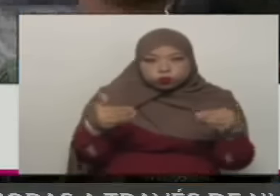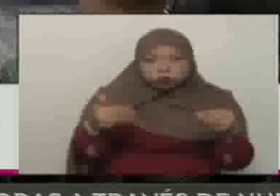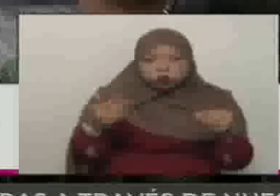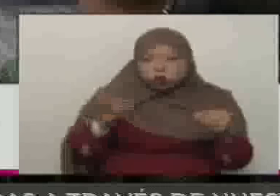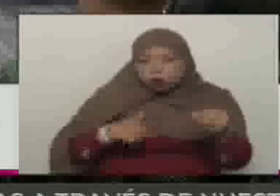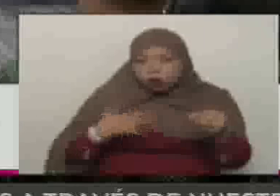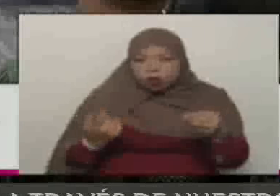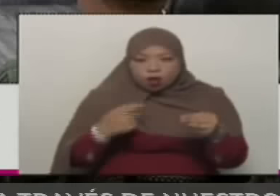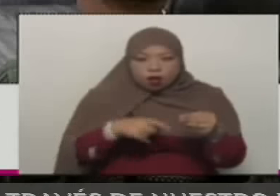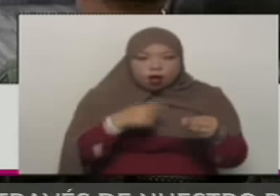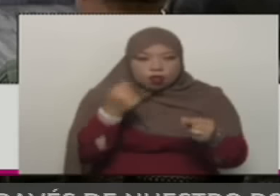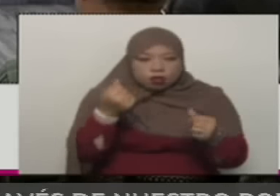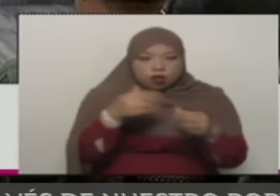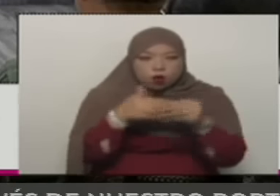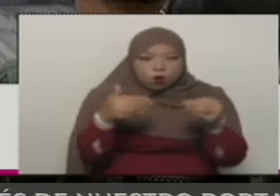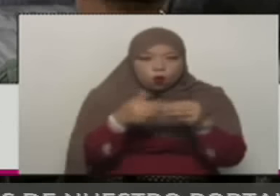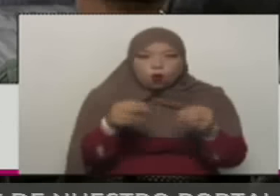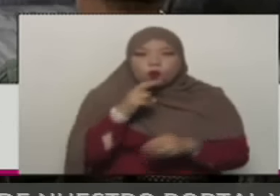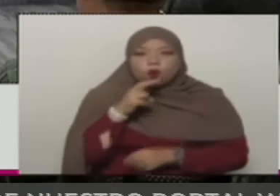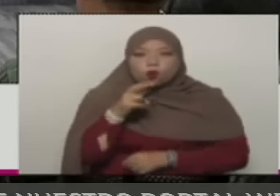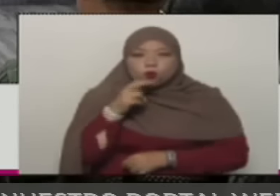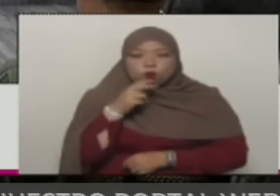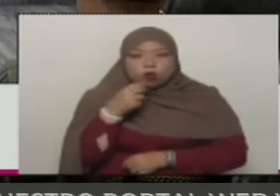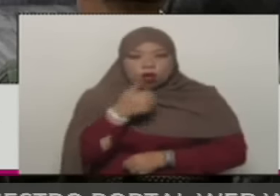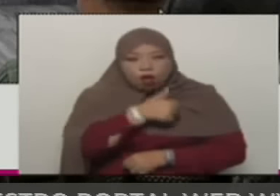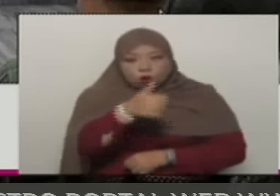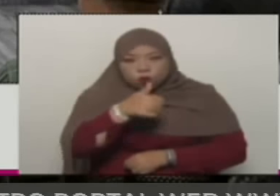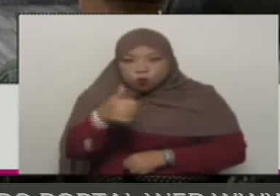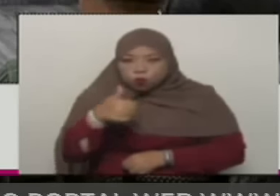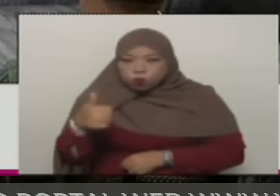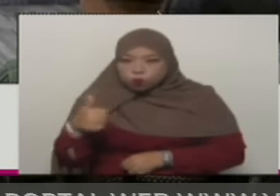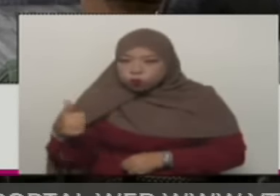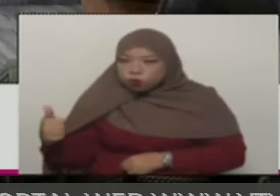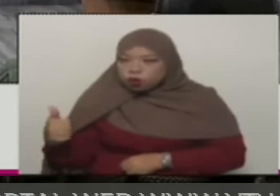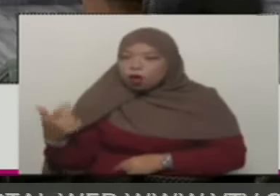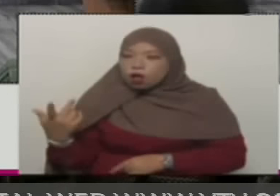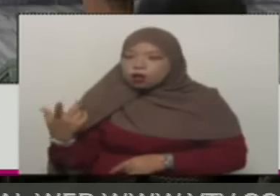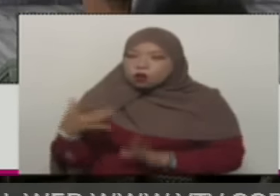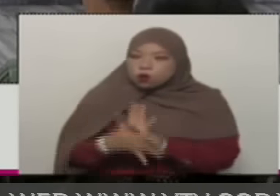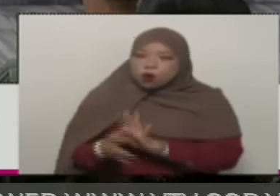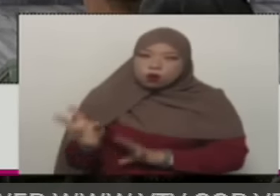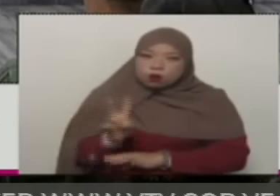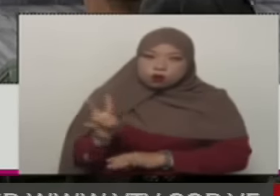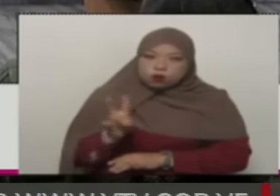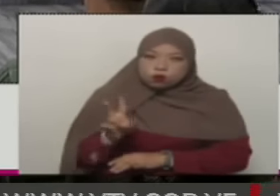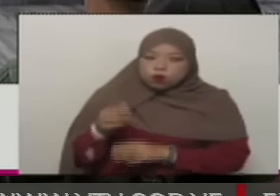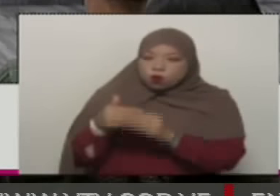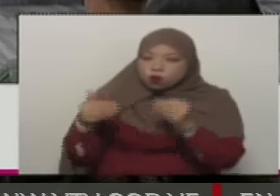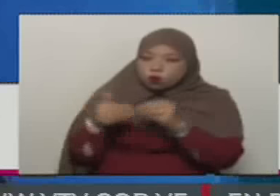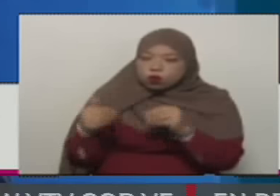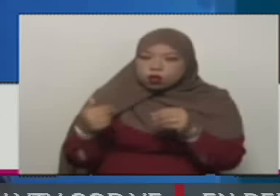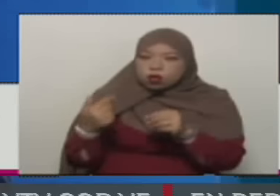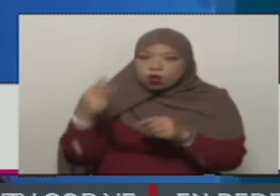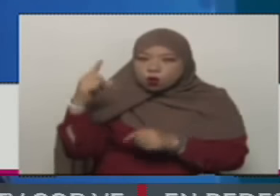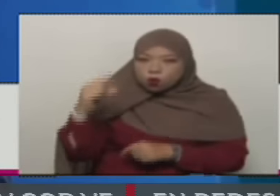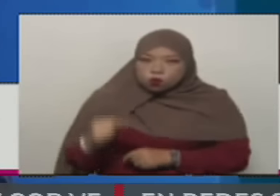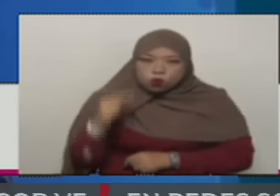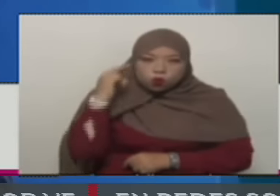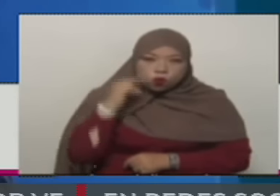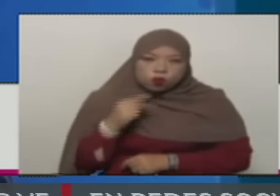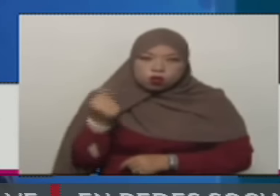oro el sustento real de cada moneda. ¿Eh? En el caso venezolano tenía una moneda sobrevaluada por la